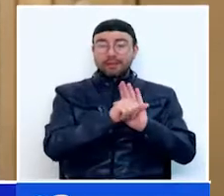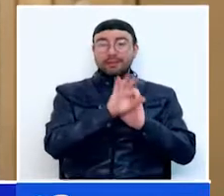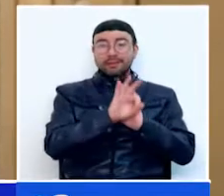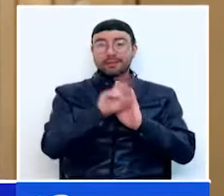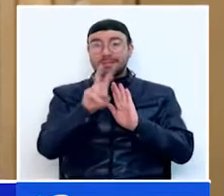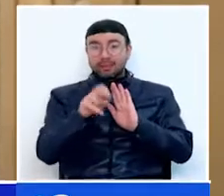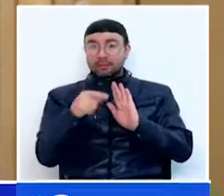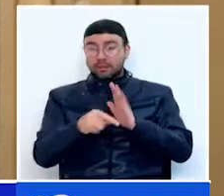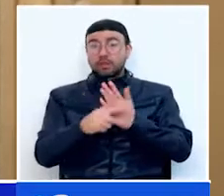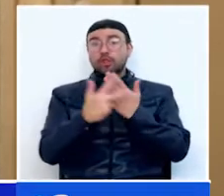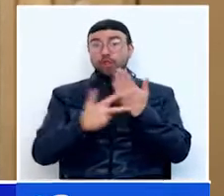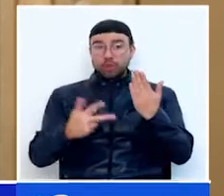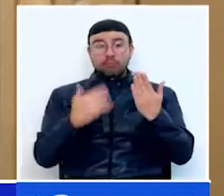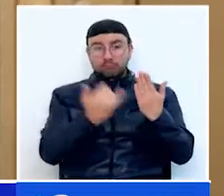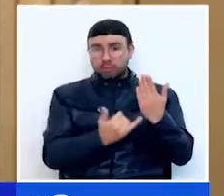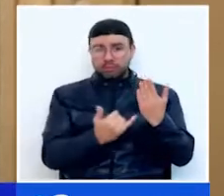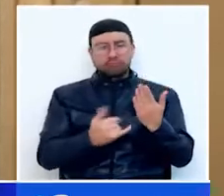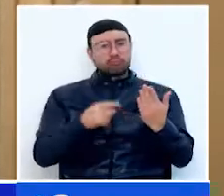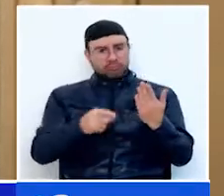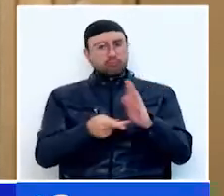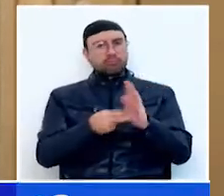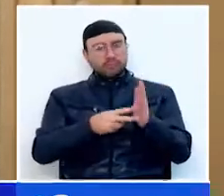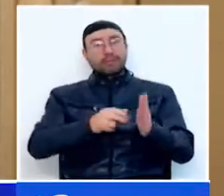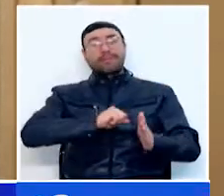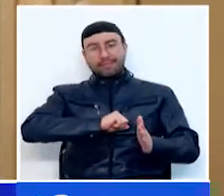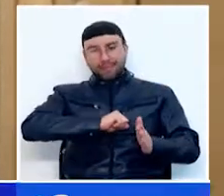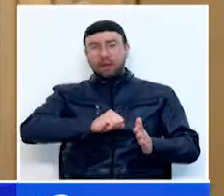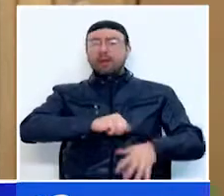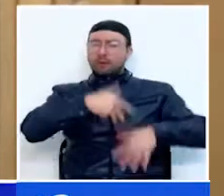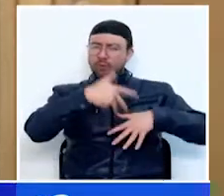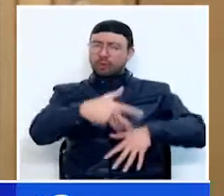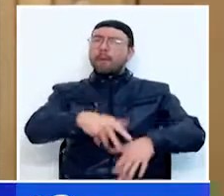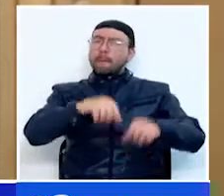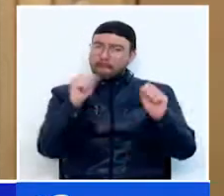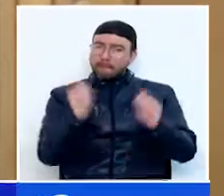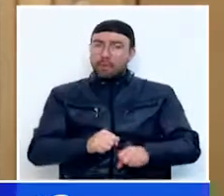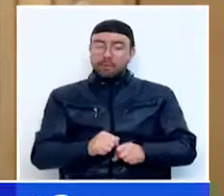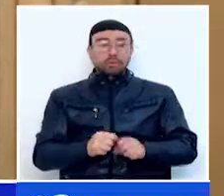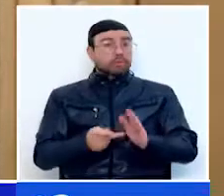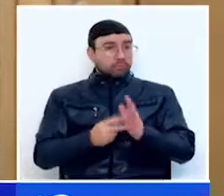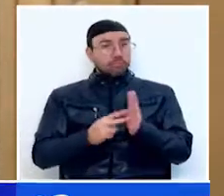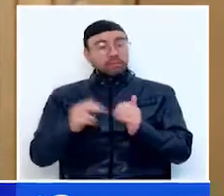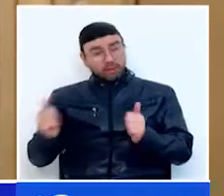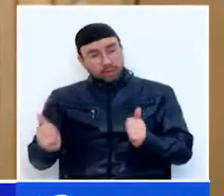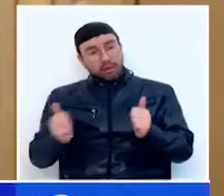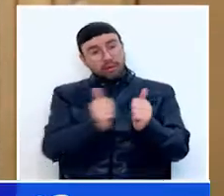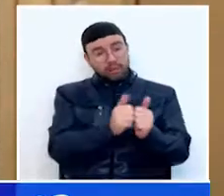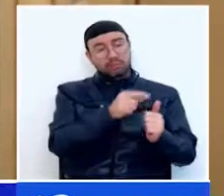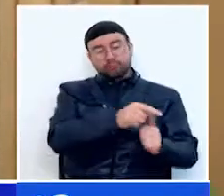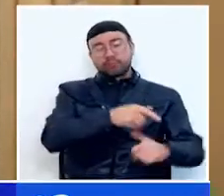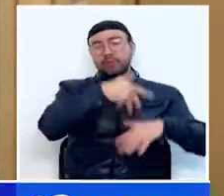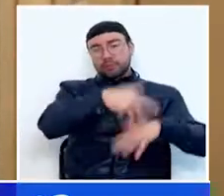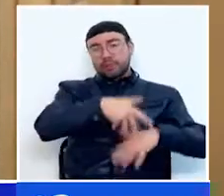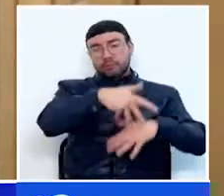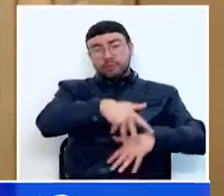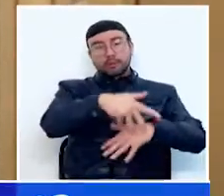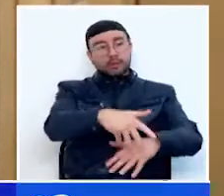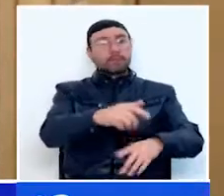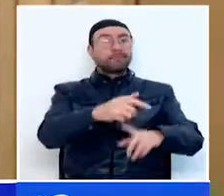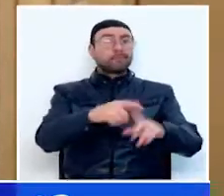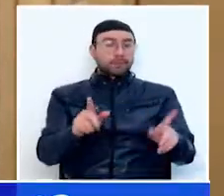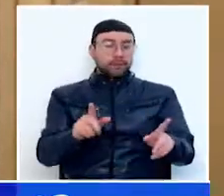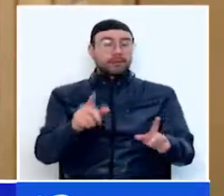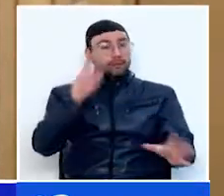nuestra Constitución. Marchar es un derecho, de manera tal que los acompañamos en sus marchas, pero en todo caso hay un